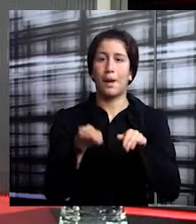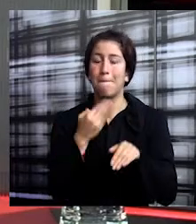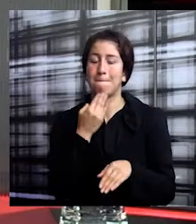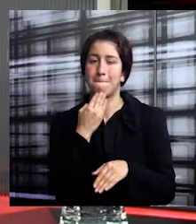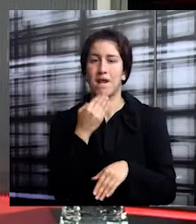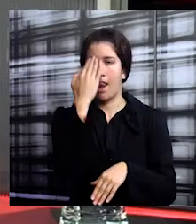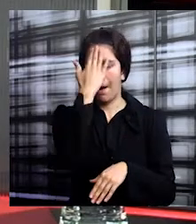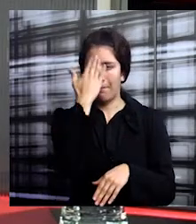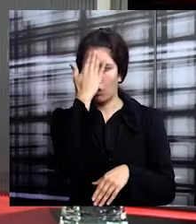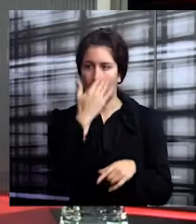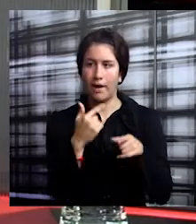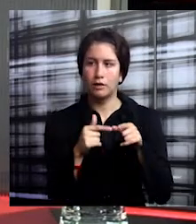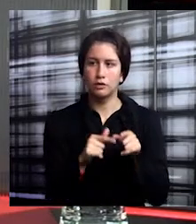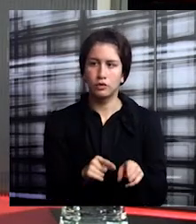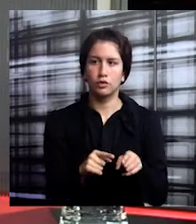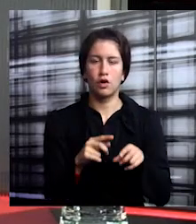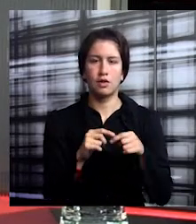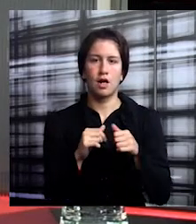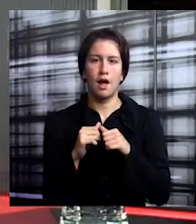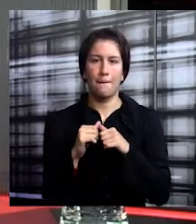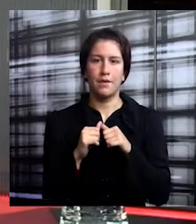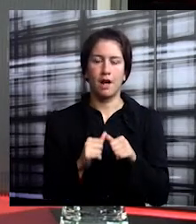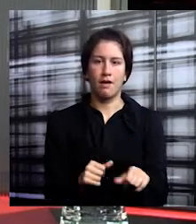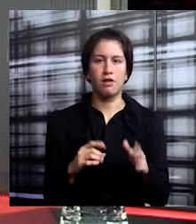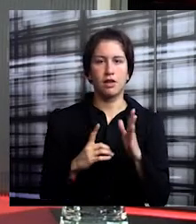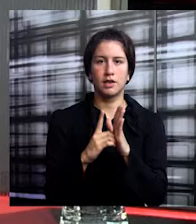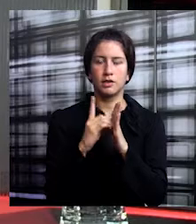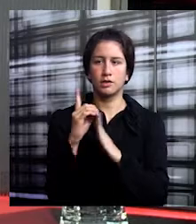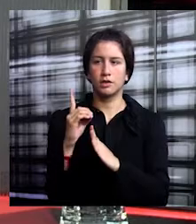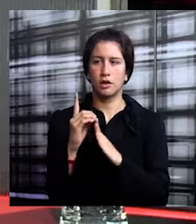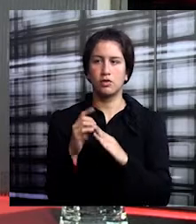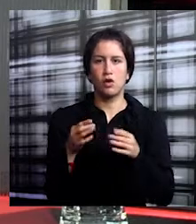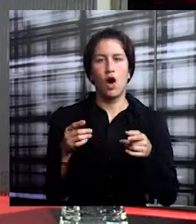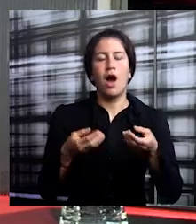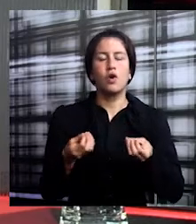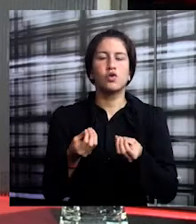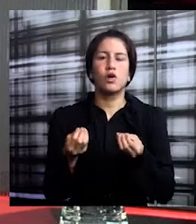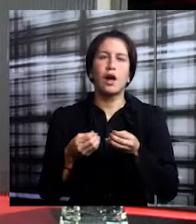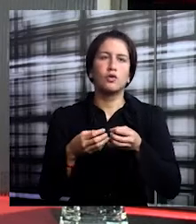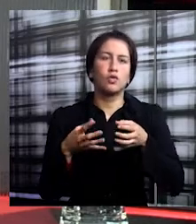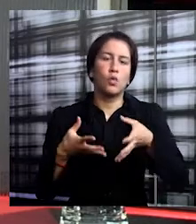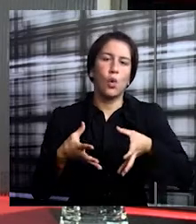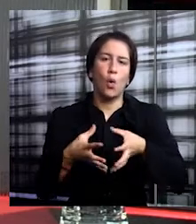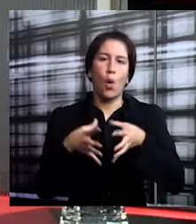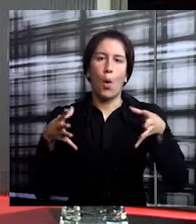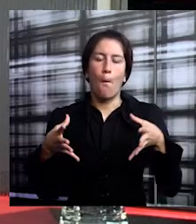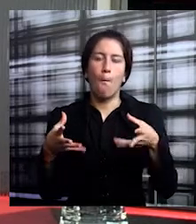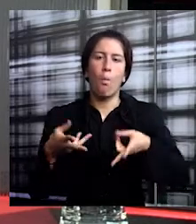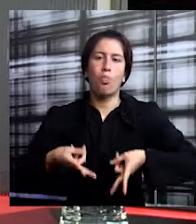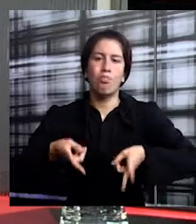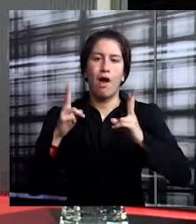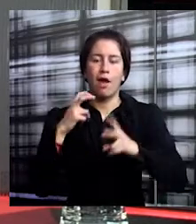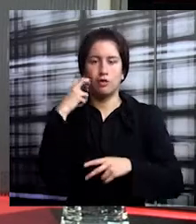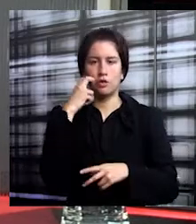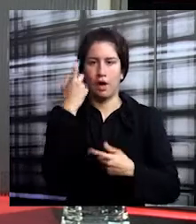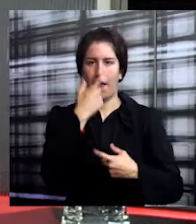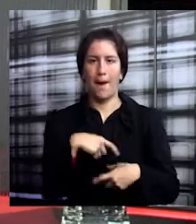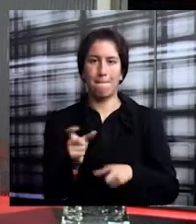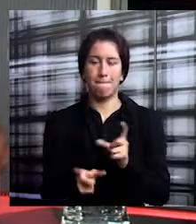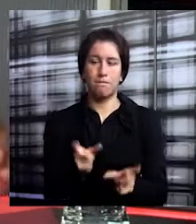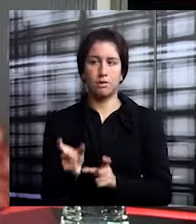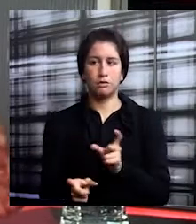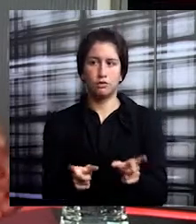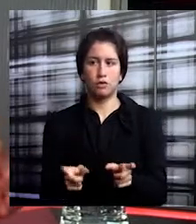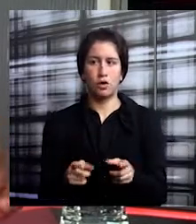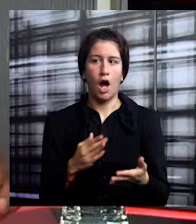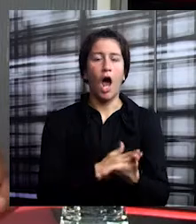la población de manera muy diversa, ¿no? Tanto desde los derechos del común de las personas, desde cosas tan sencillas como desplazarse, hasta